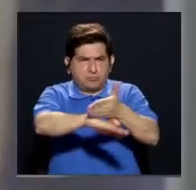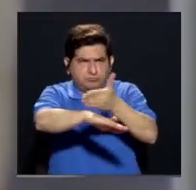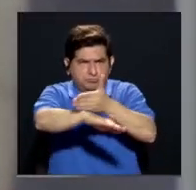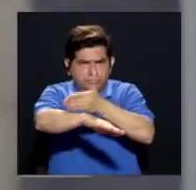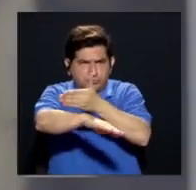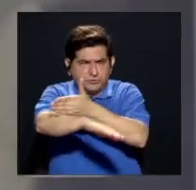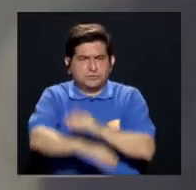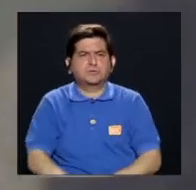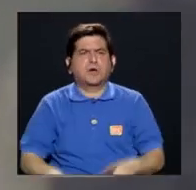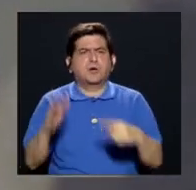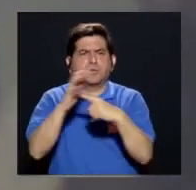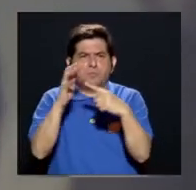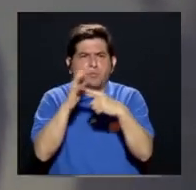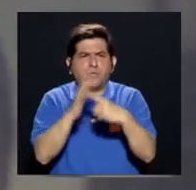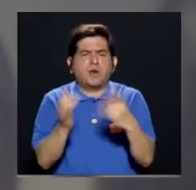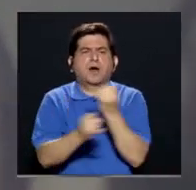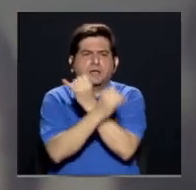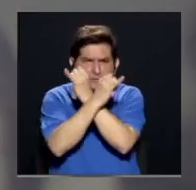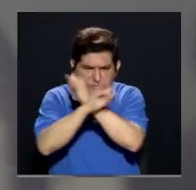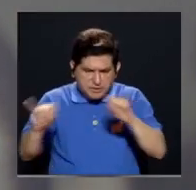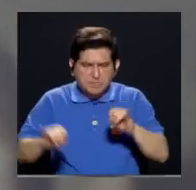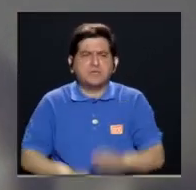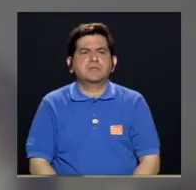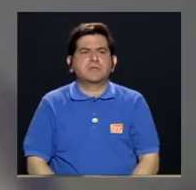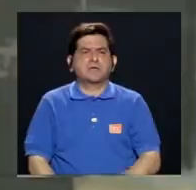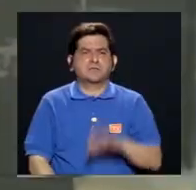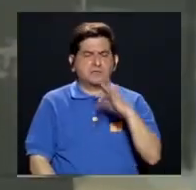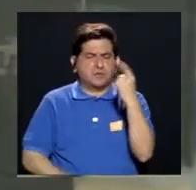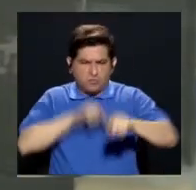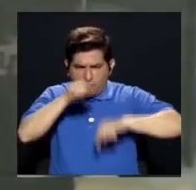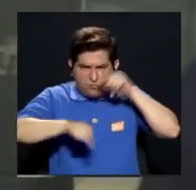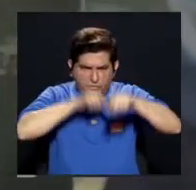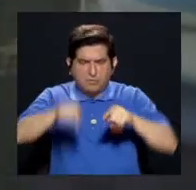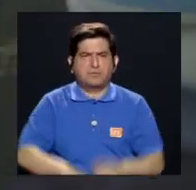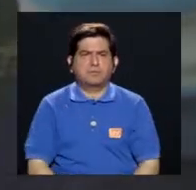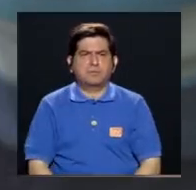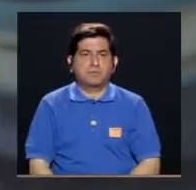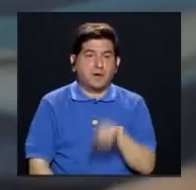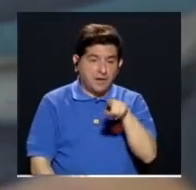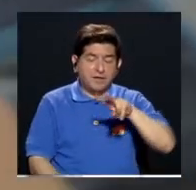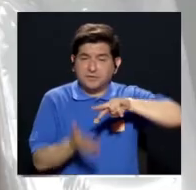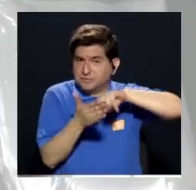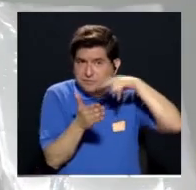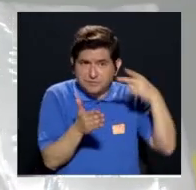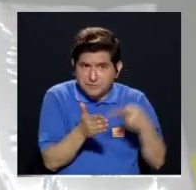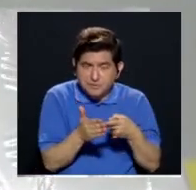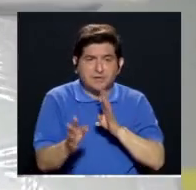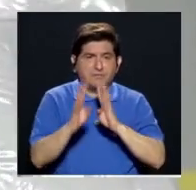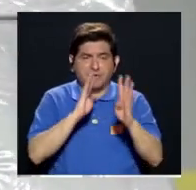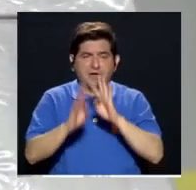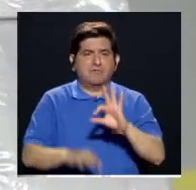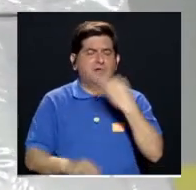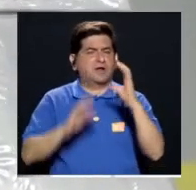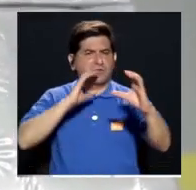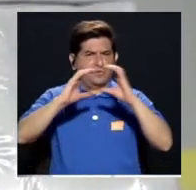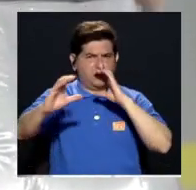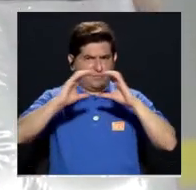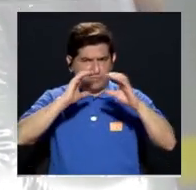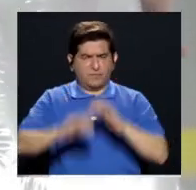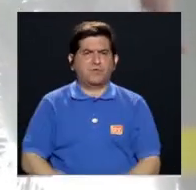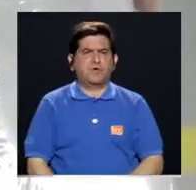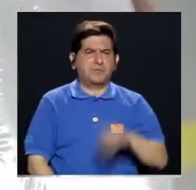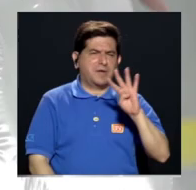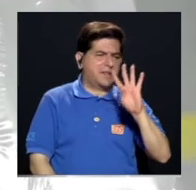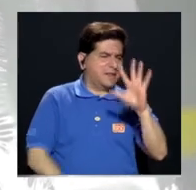progresista, popular, independiente, crítica. Entonces, en esos términos, hablar de un medio de comunicación